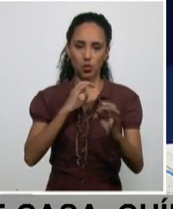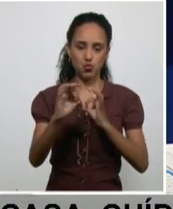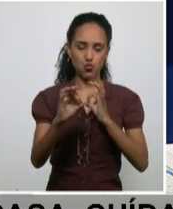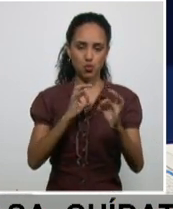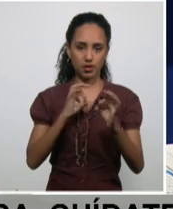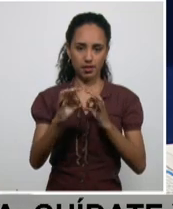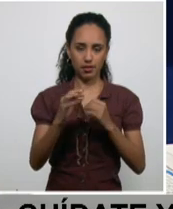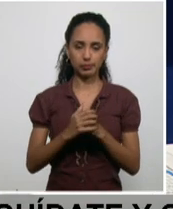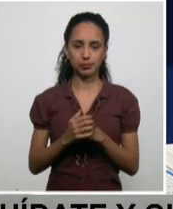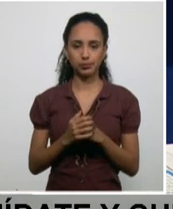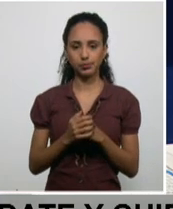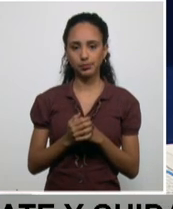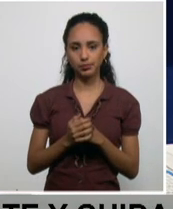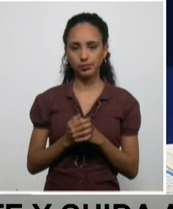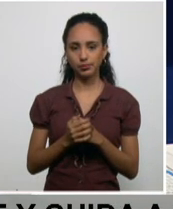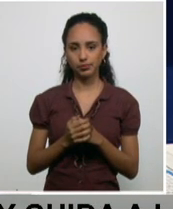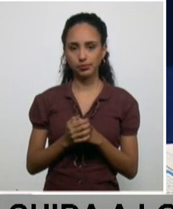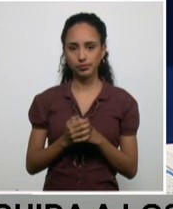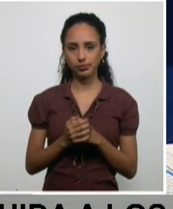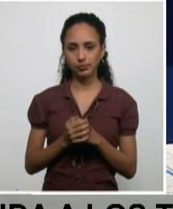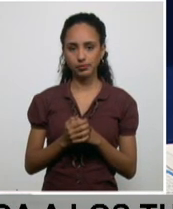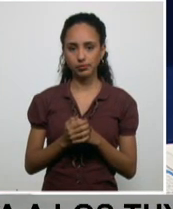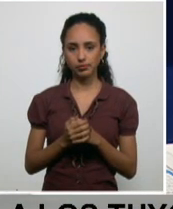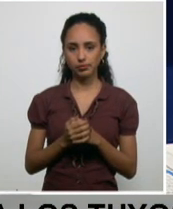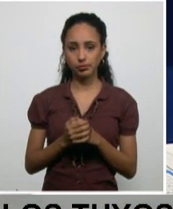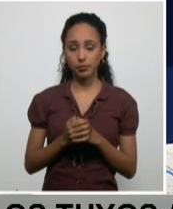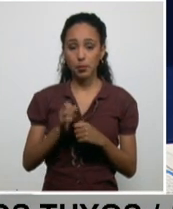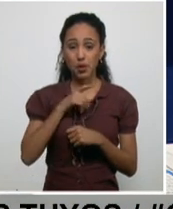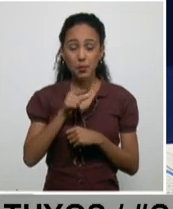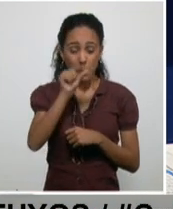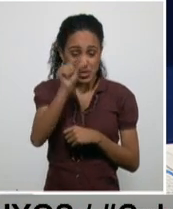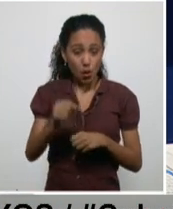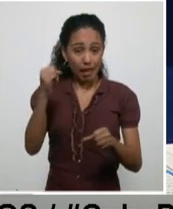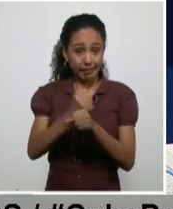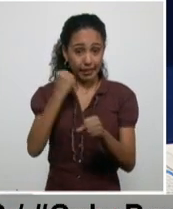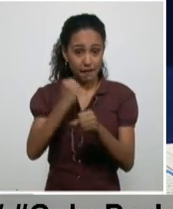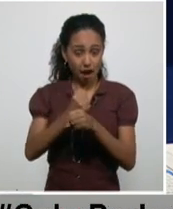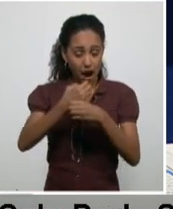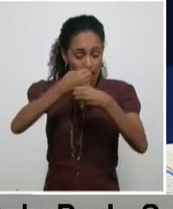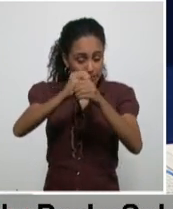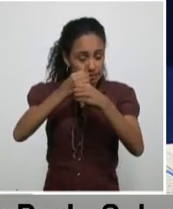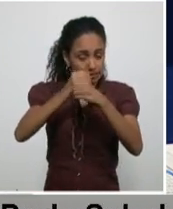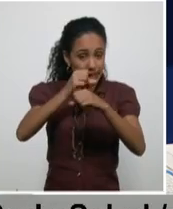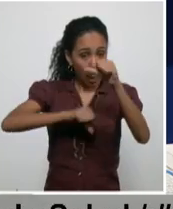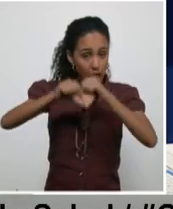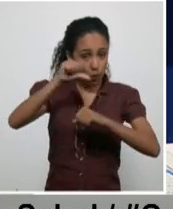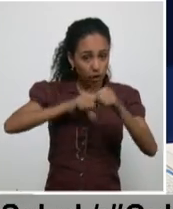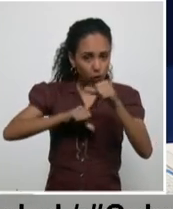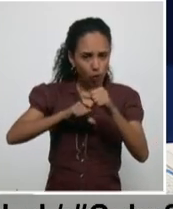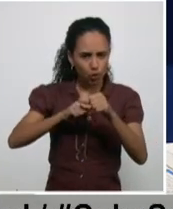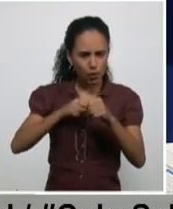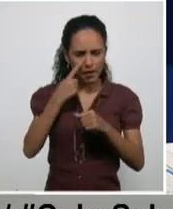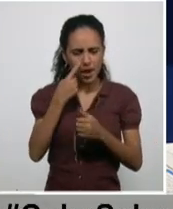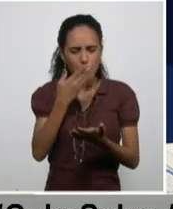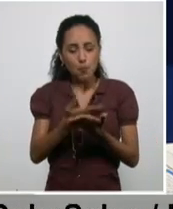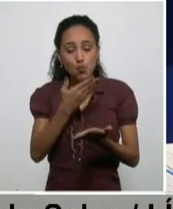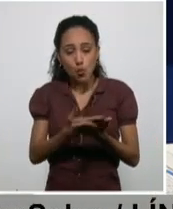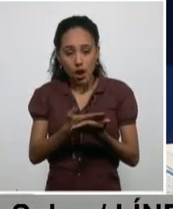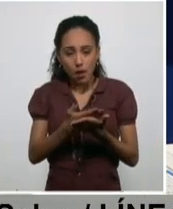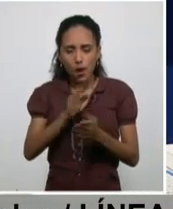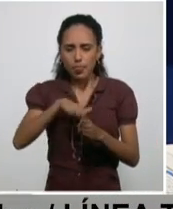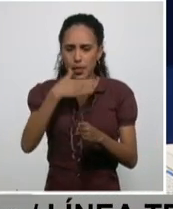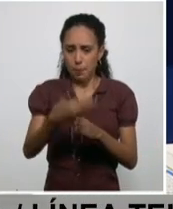vista del que trabaja en el laboratorio con las muestras, el que toma las muestras, el que las procesa, que